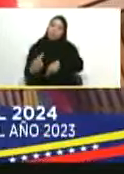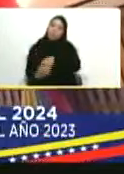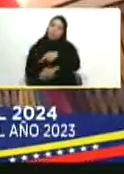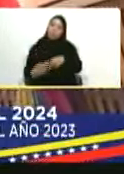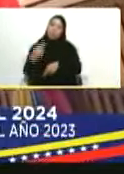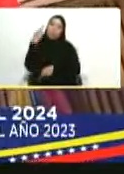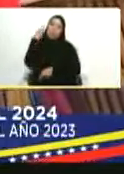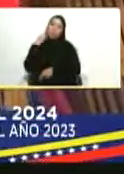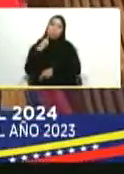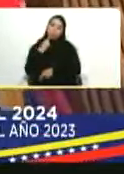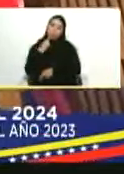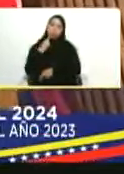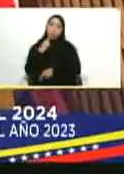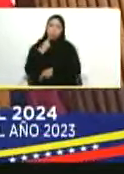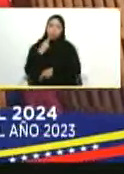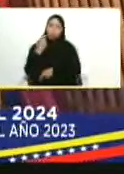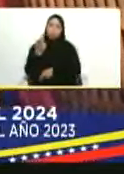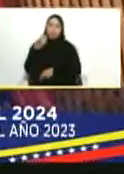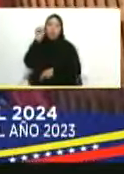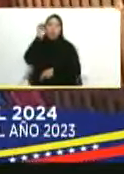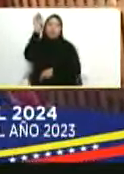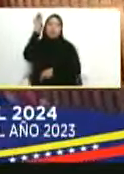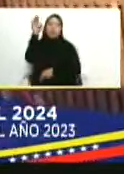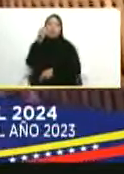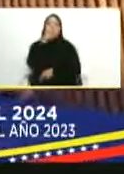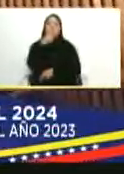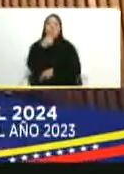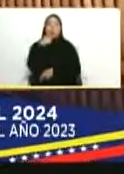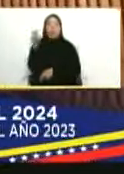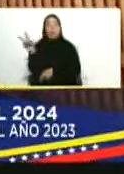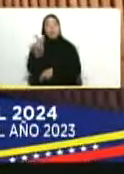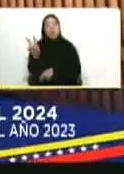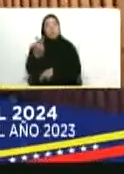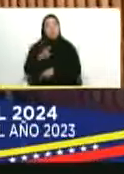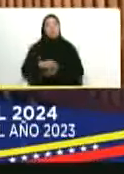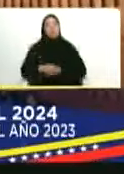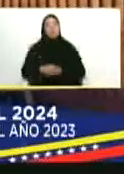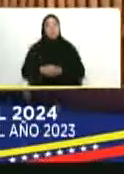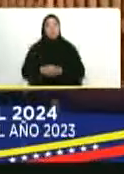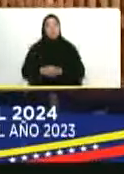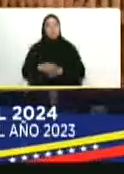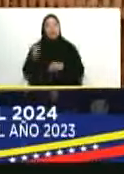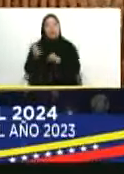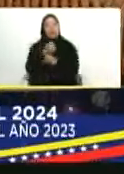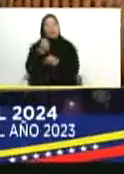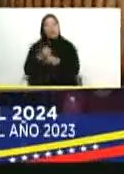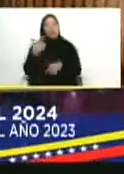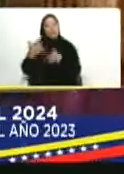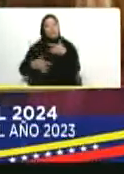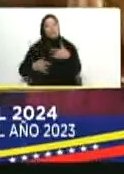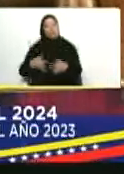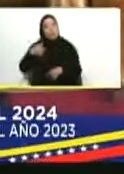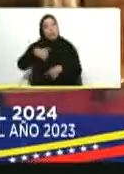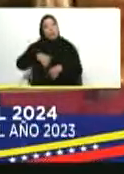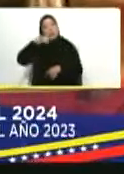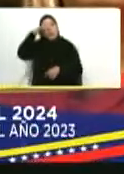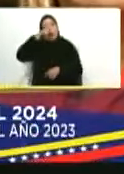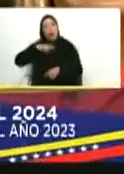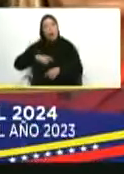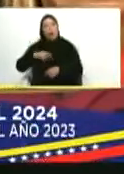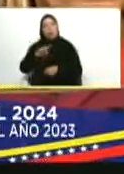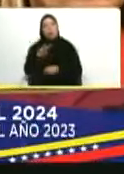luz para la patria de Venezuela. La gestión judicial del año también, del